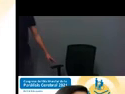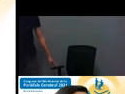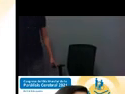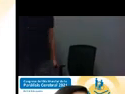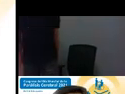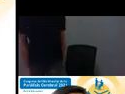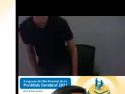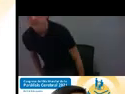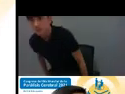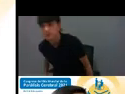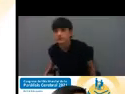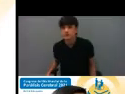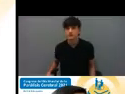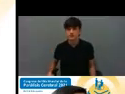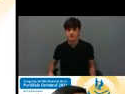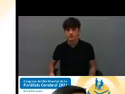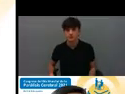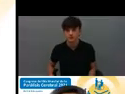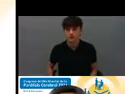Y dicho esto,